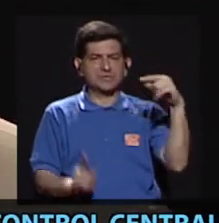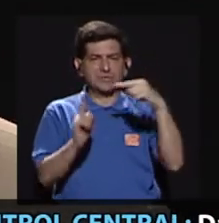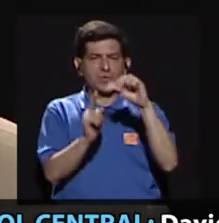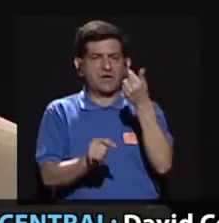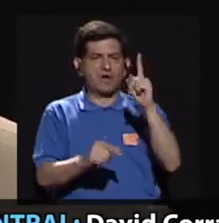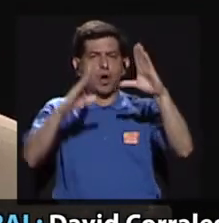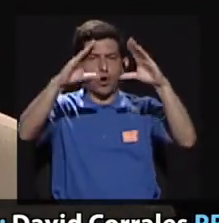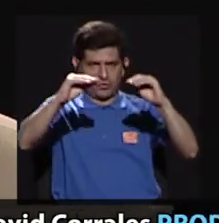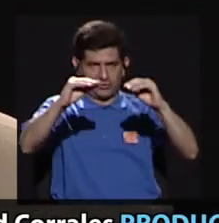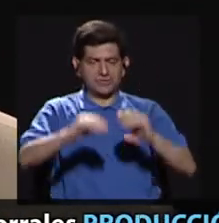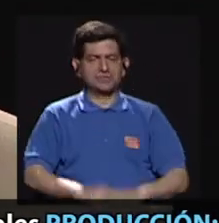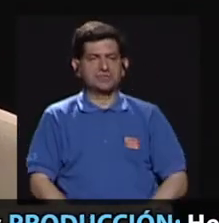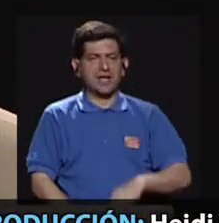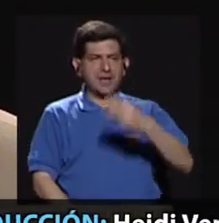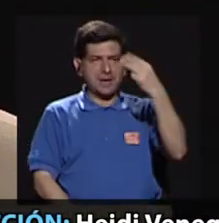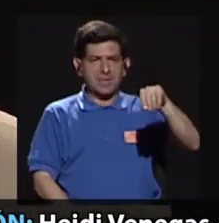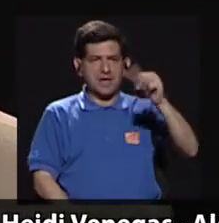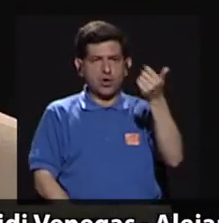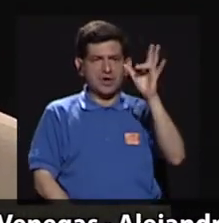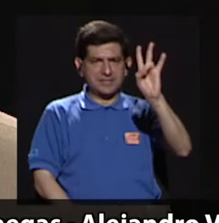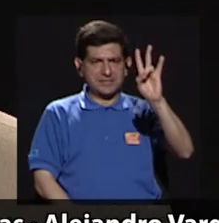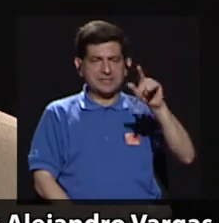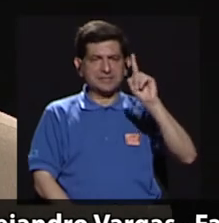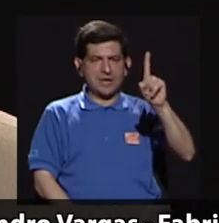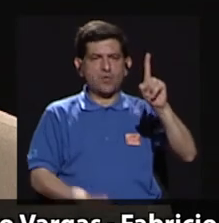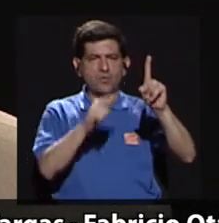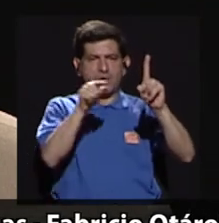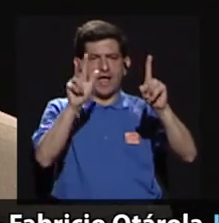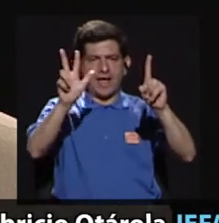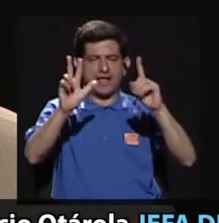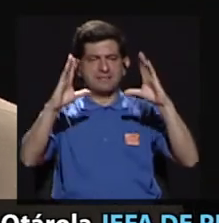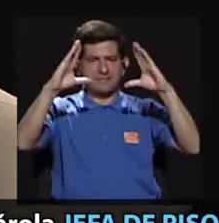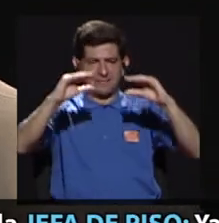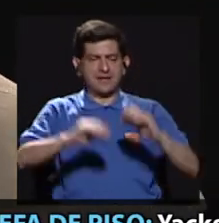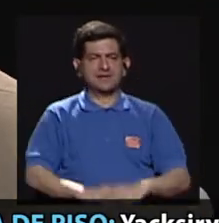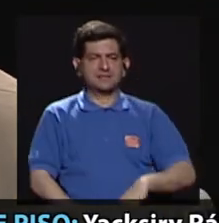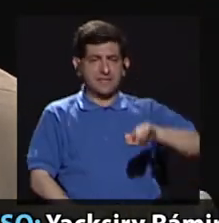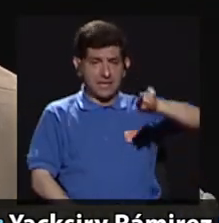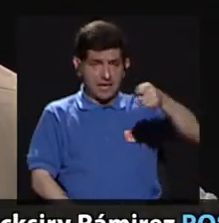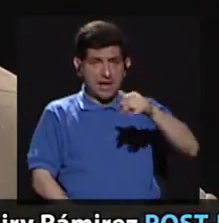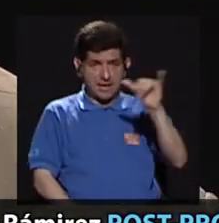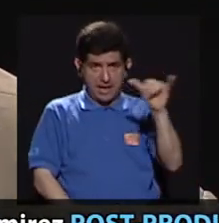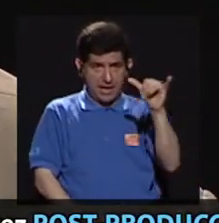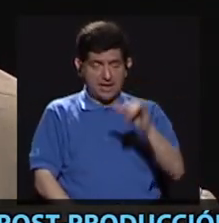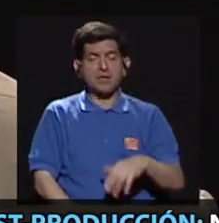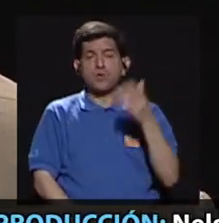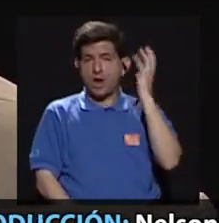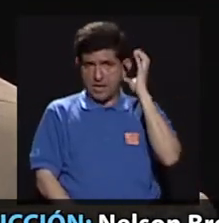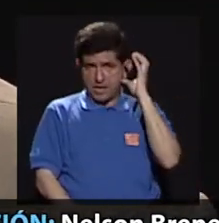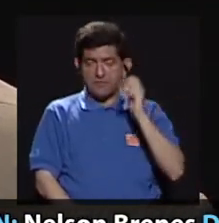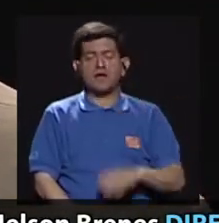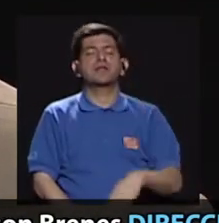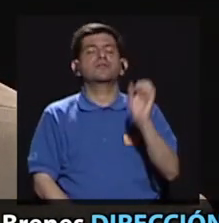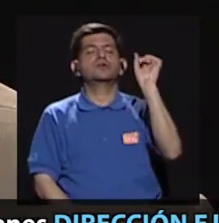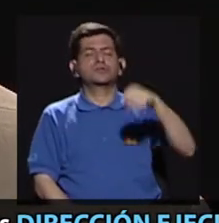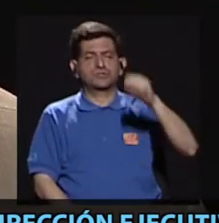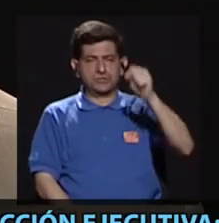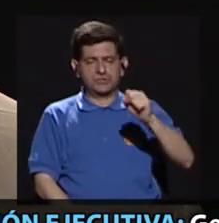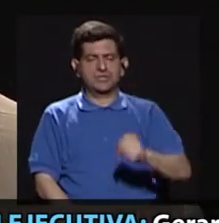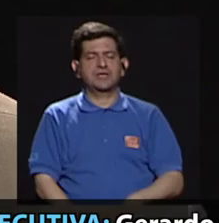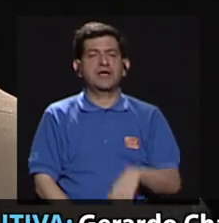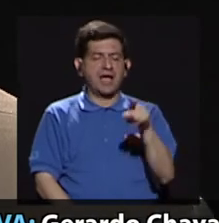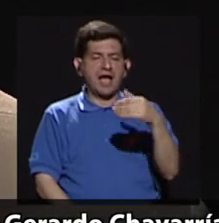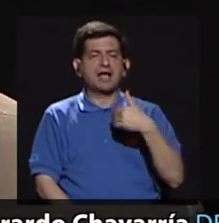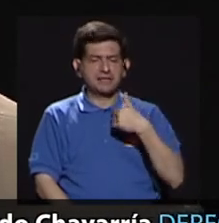a 11 de la noche y el miércoles 17 de una a tres de la tanto en el canal como en la radio si hay allí vamos a